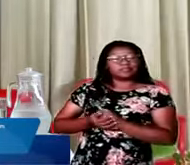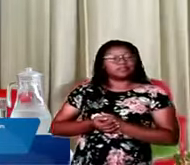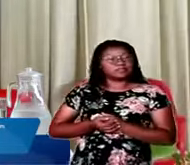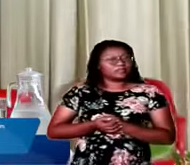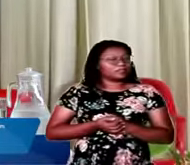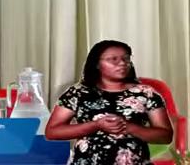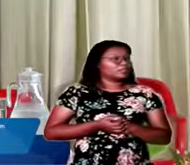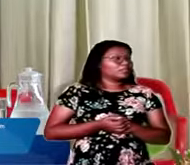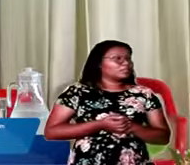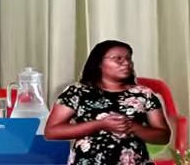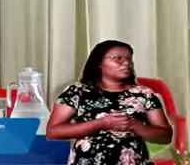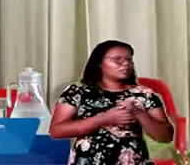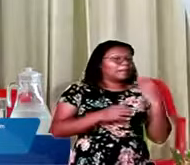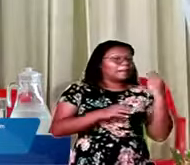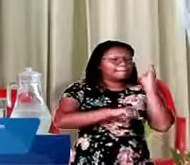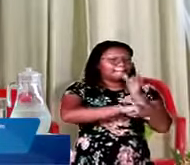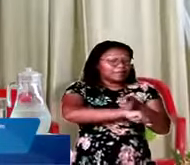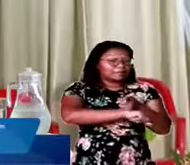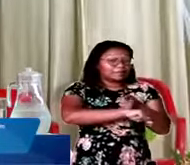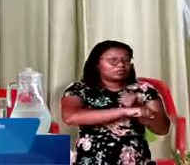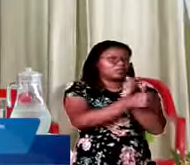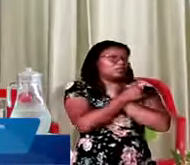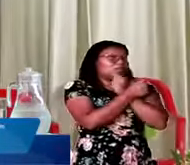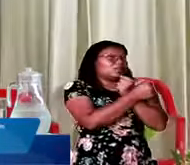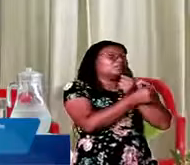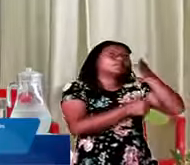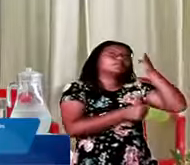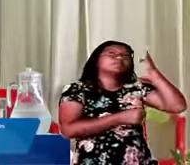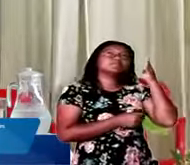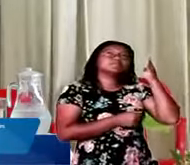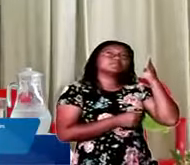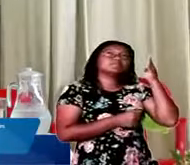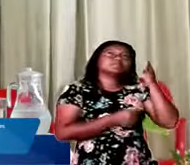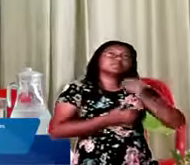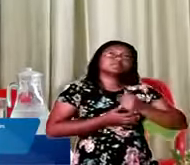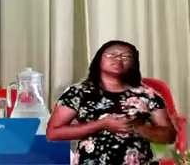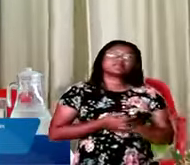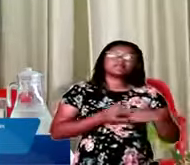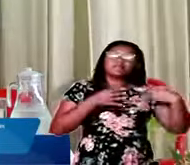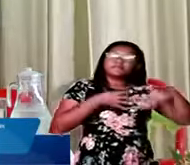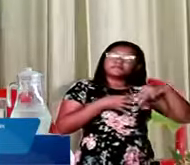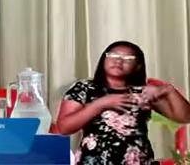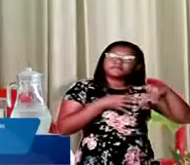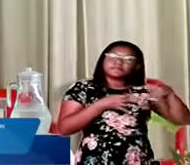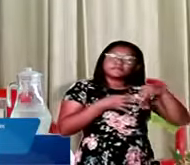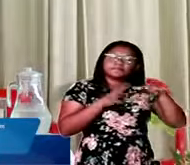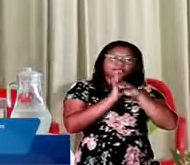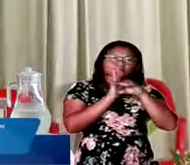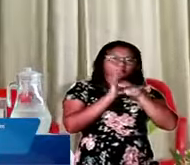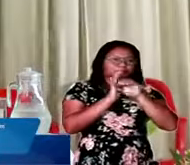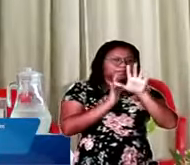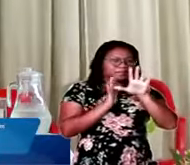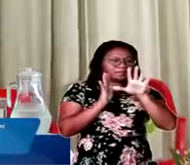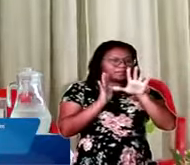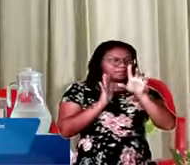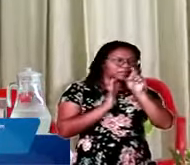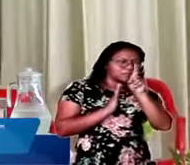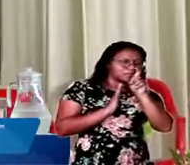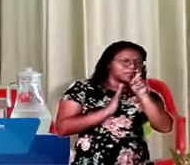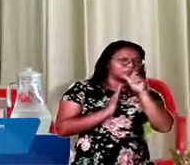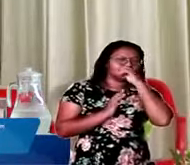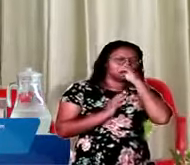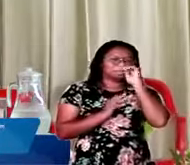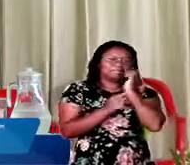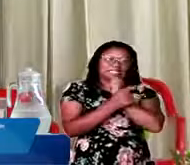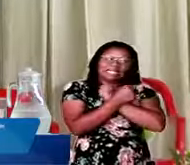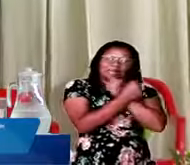mandamiento del amor a Dios está en Mateo 5, Mateo 6, y el amor al prójimo